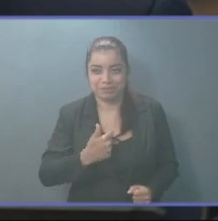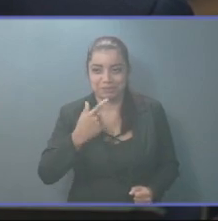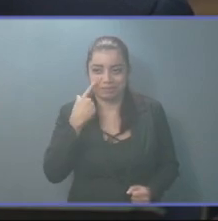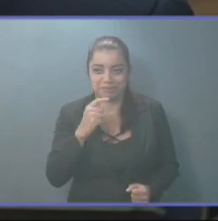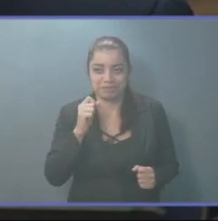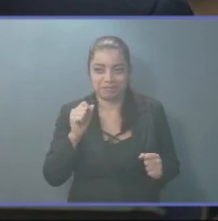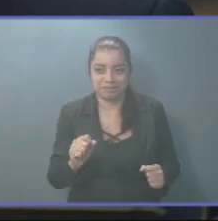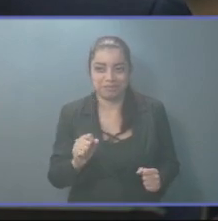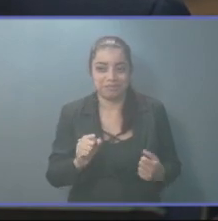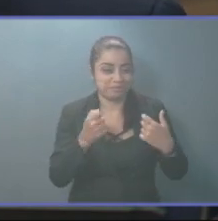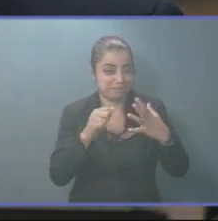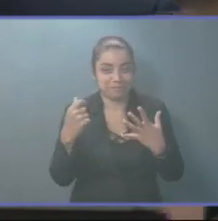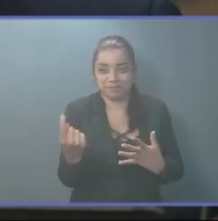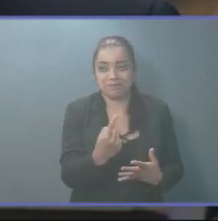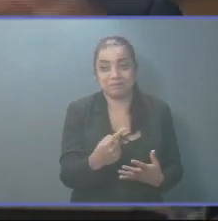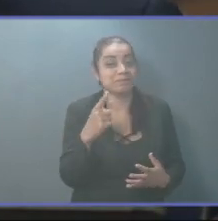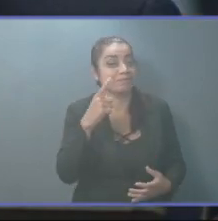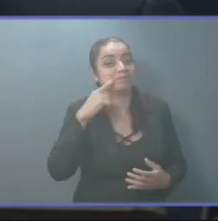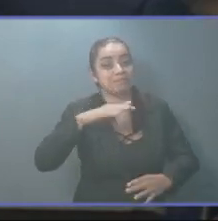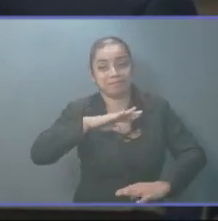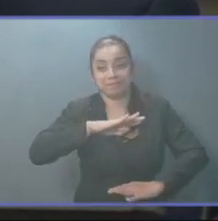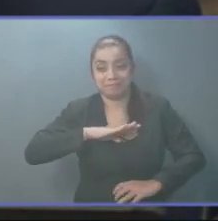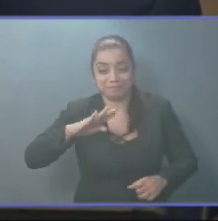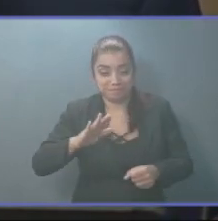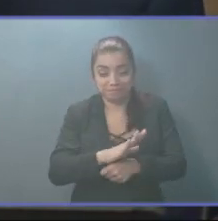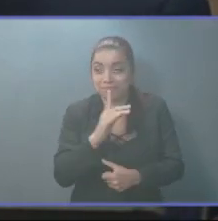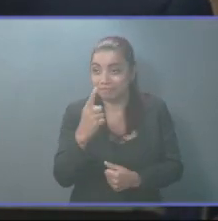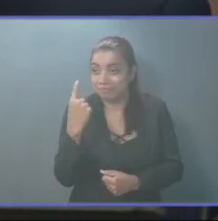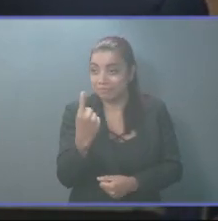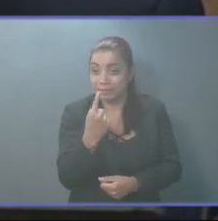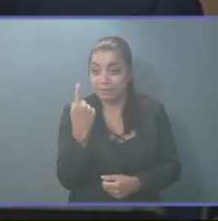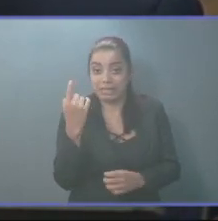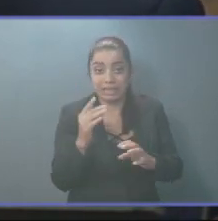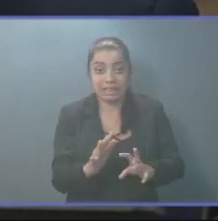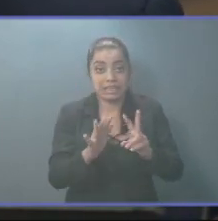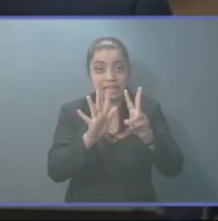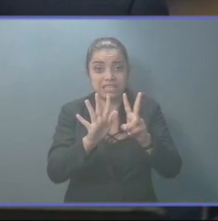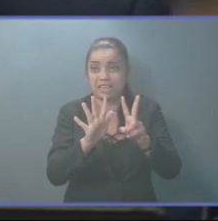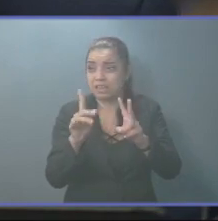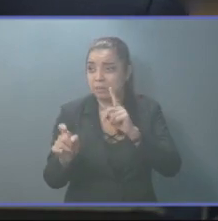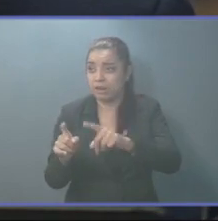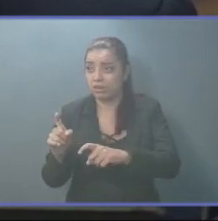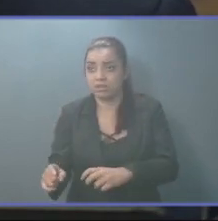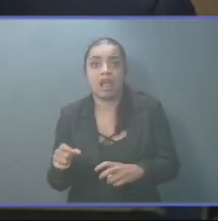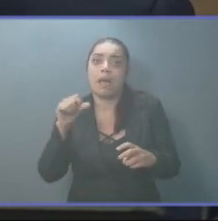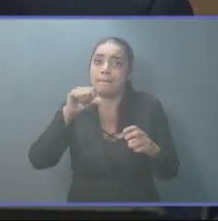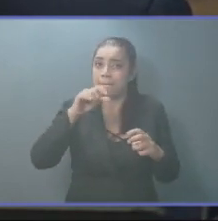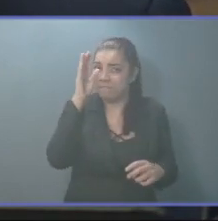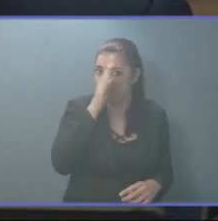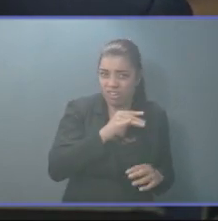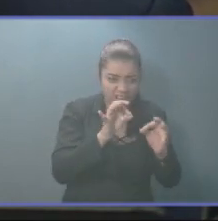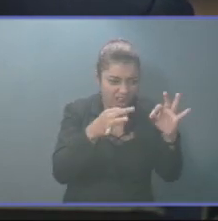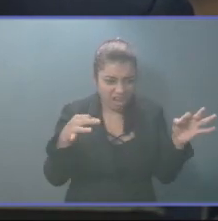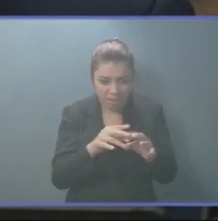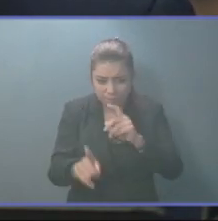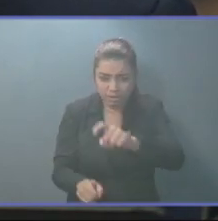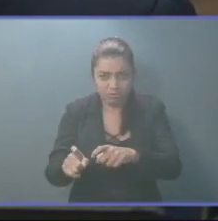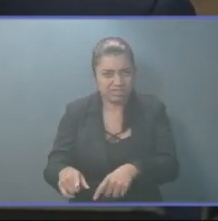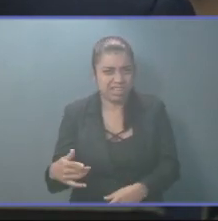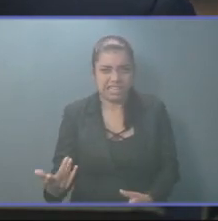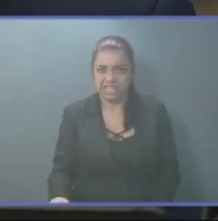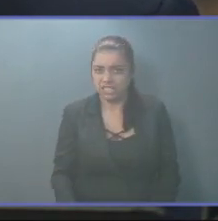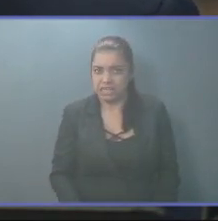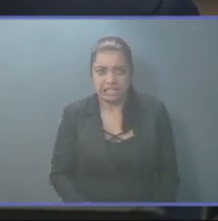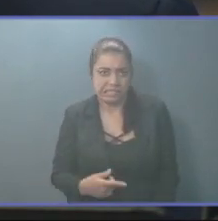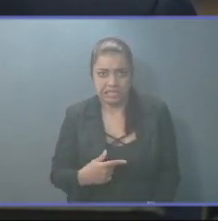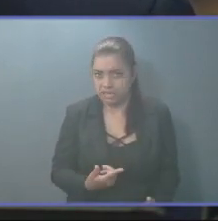primeras dos horas era suficiente que habían contestado todas las 17 preguntas, mal formuladas, por cierto. Mal